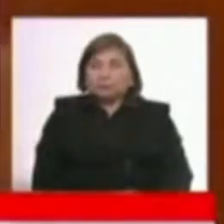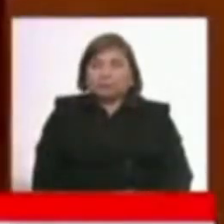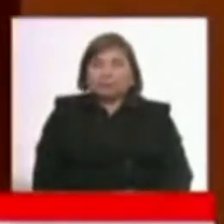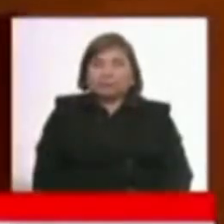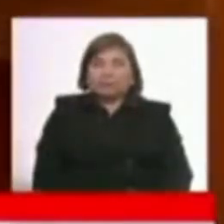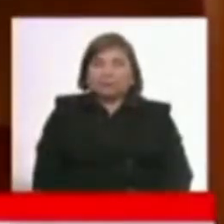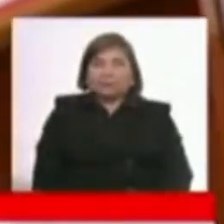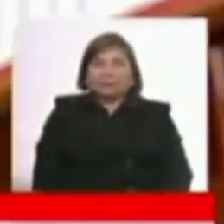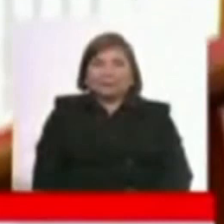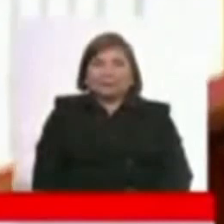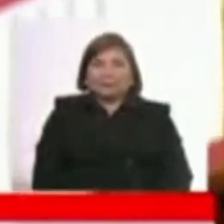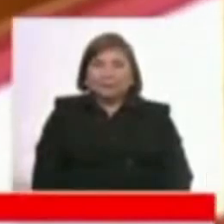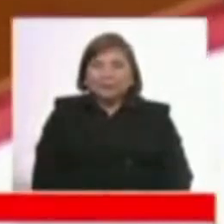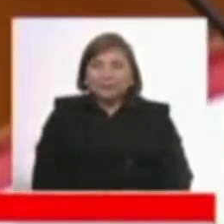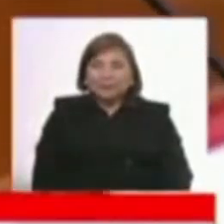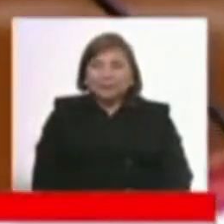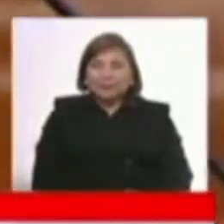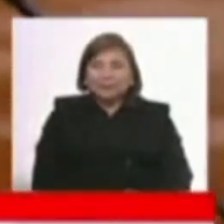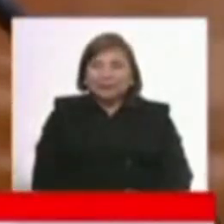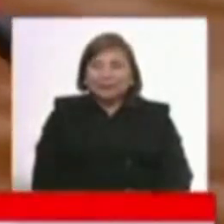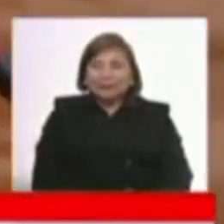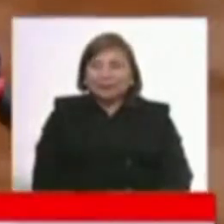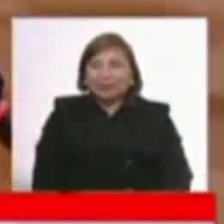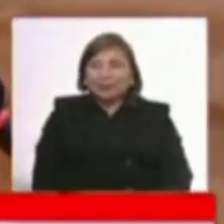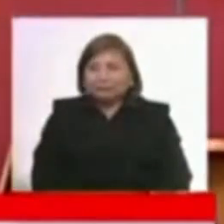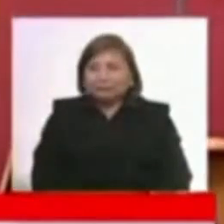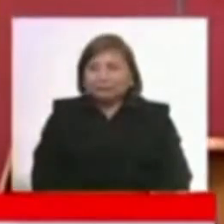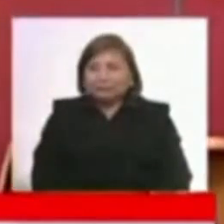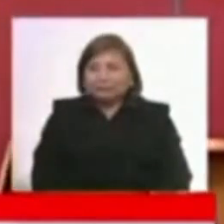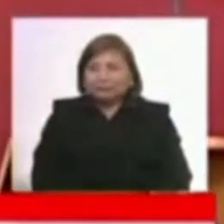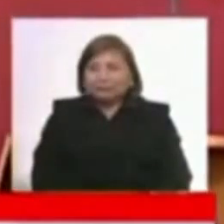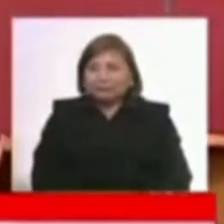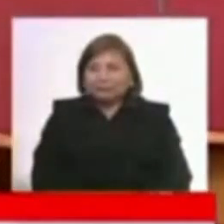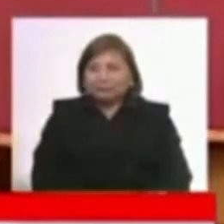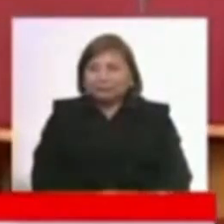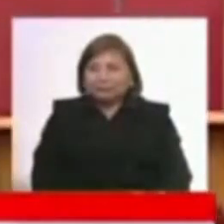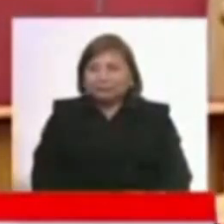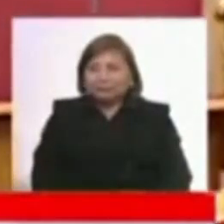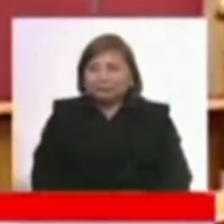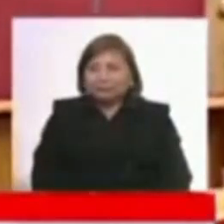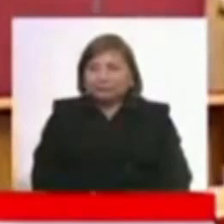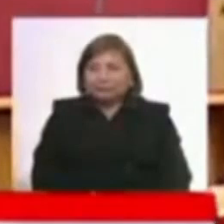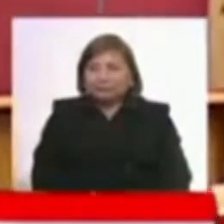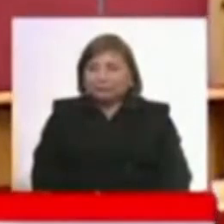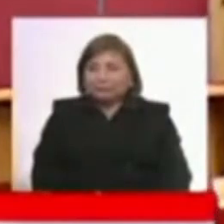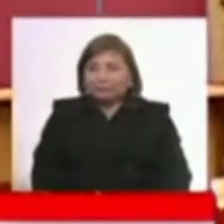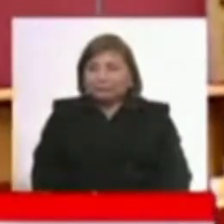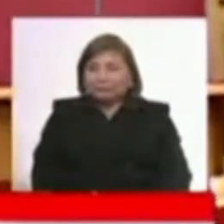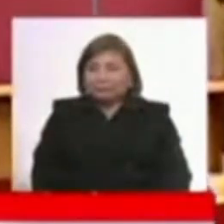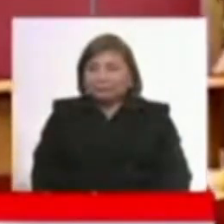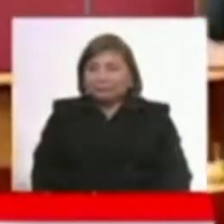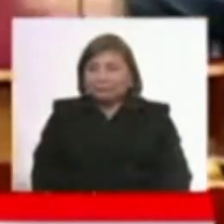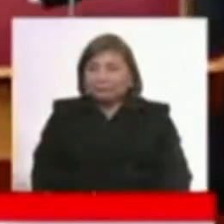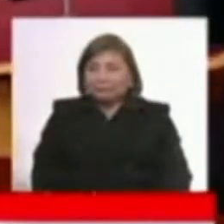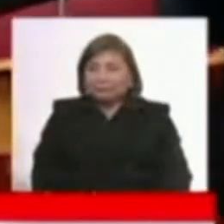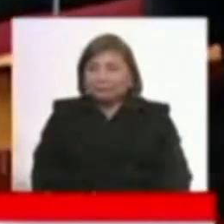pocos pero estaban violando también en las calles lanzando piedras y quemando goma y Bueno pero lo que digo esa esa ese